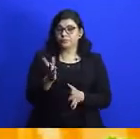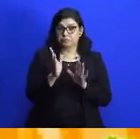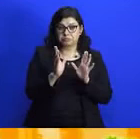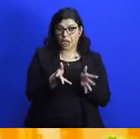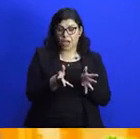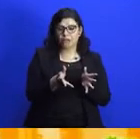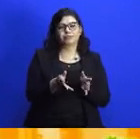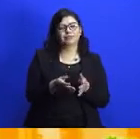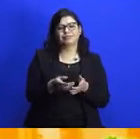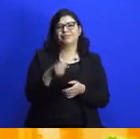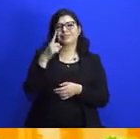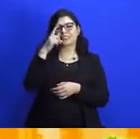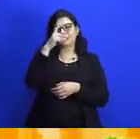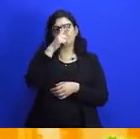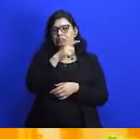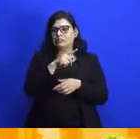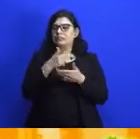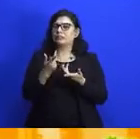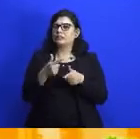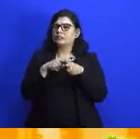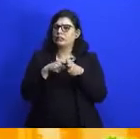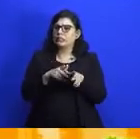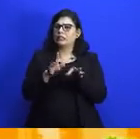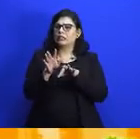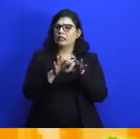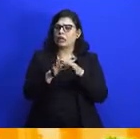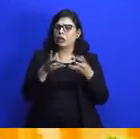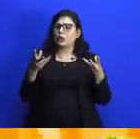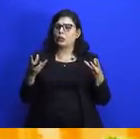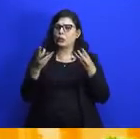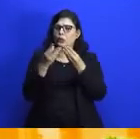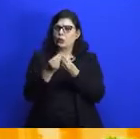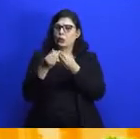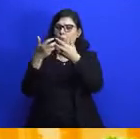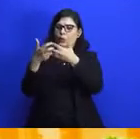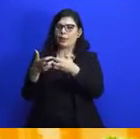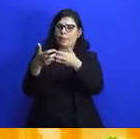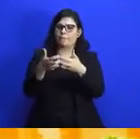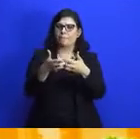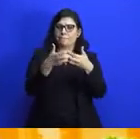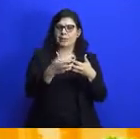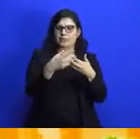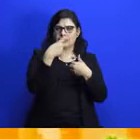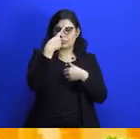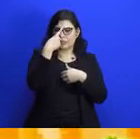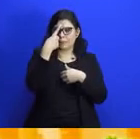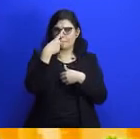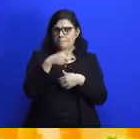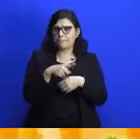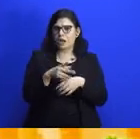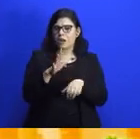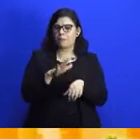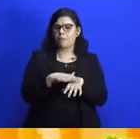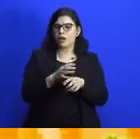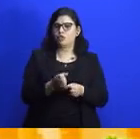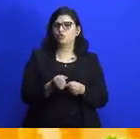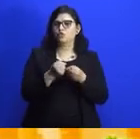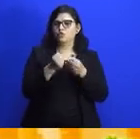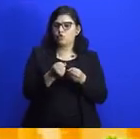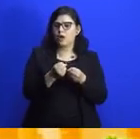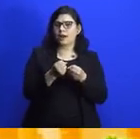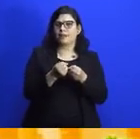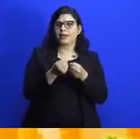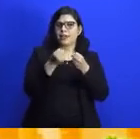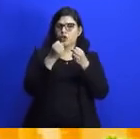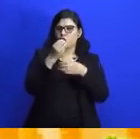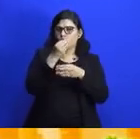crítica y trabajamos con diferentes aliados para fortalecer y ampliar el sistema de bancos de alimentos en la